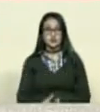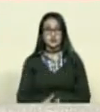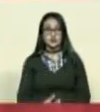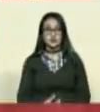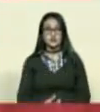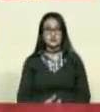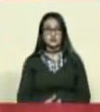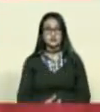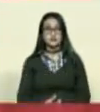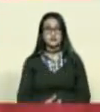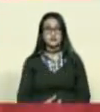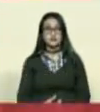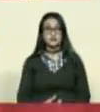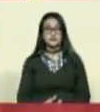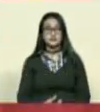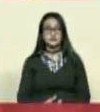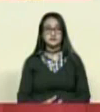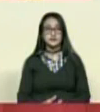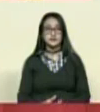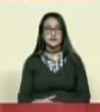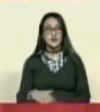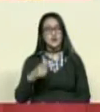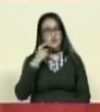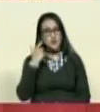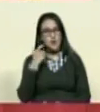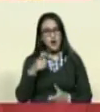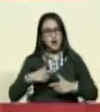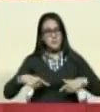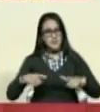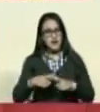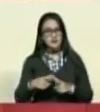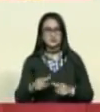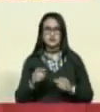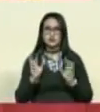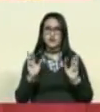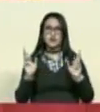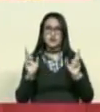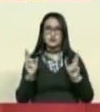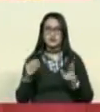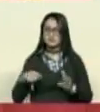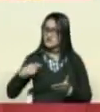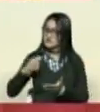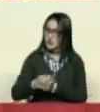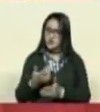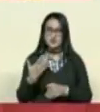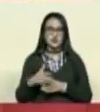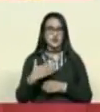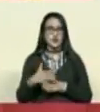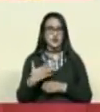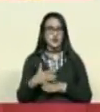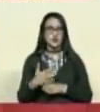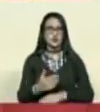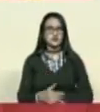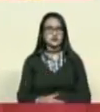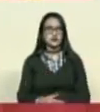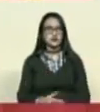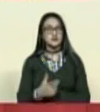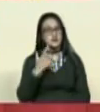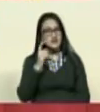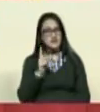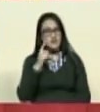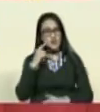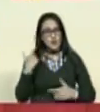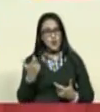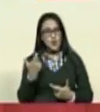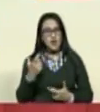compañero Félix Osorio, busquemos los espacios, hagamos las inversiones y vayamos a la búsqueda de